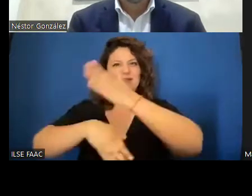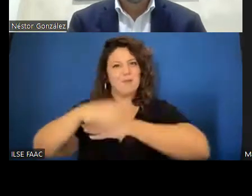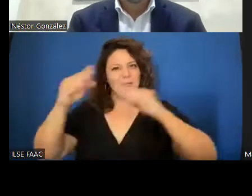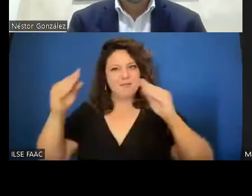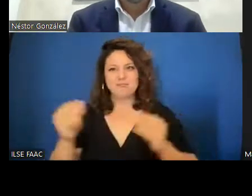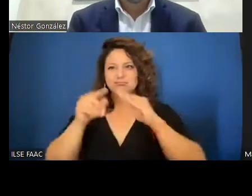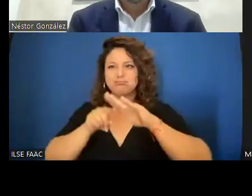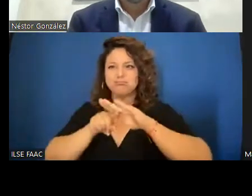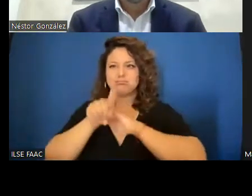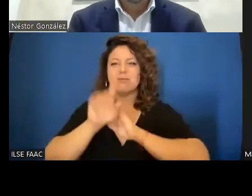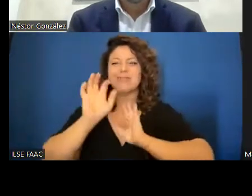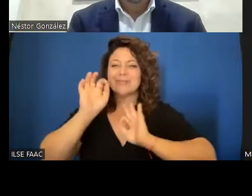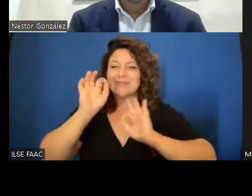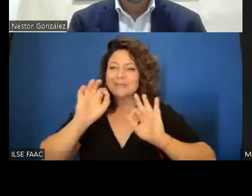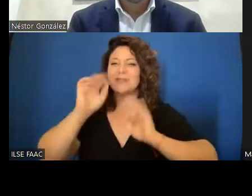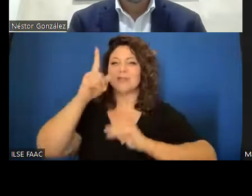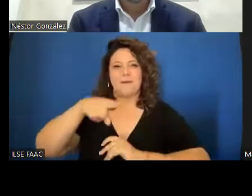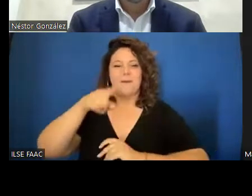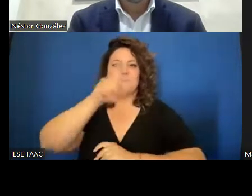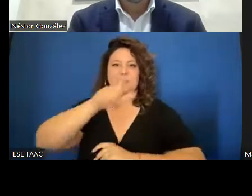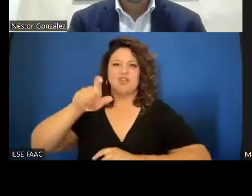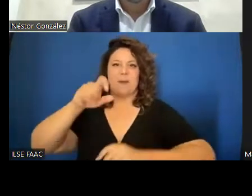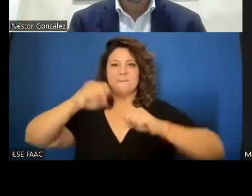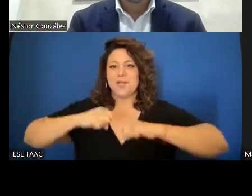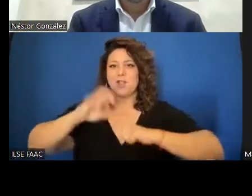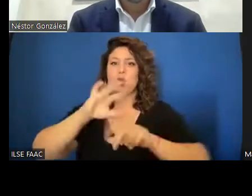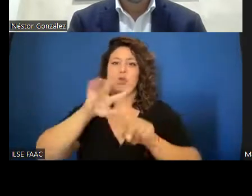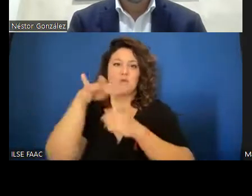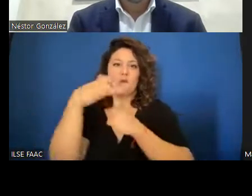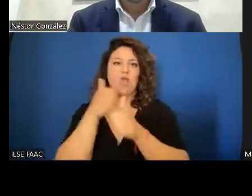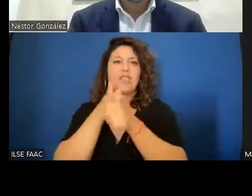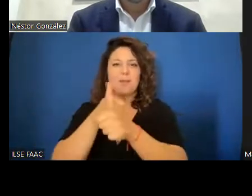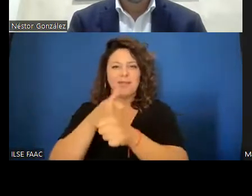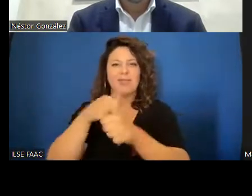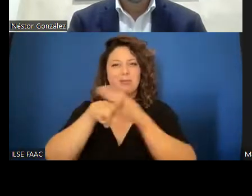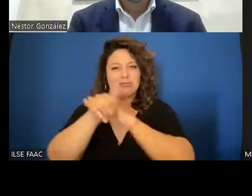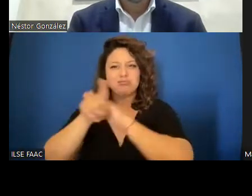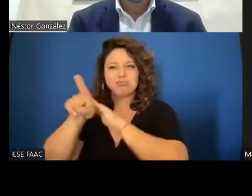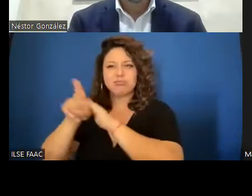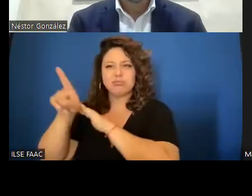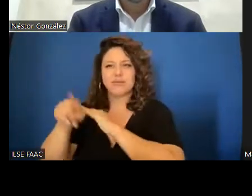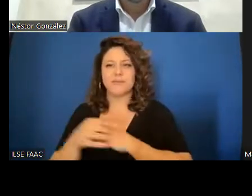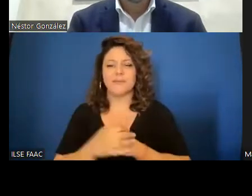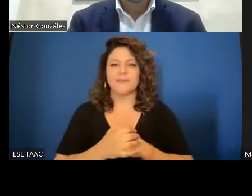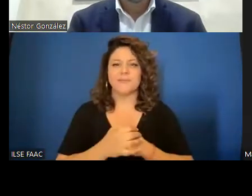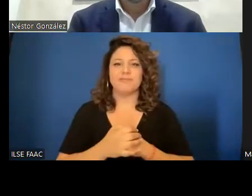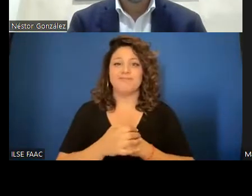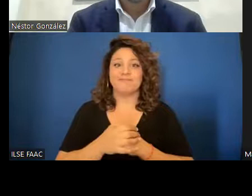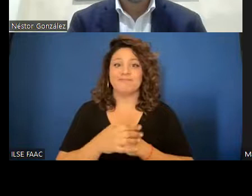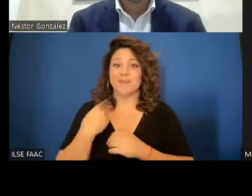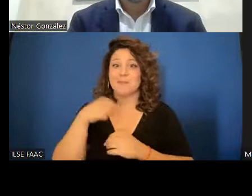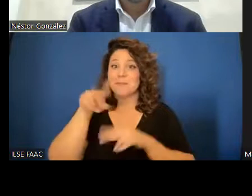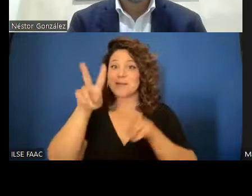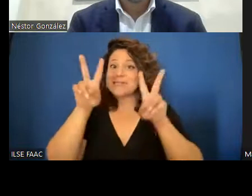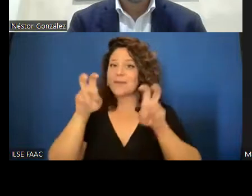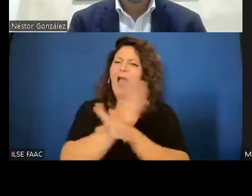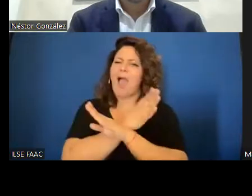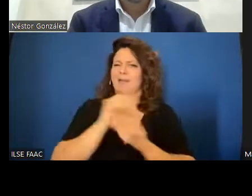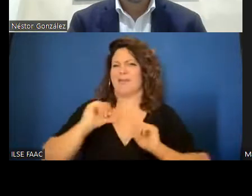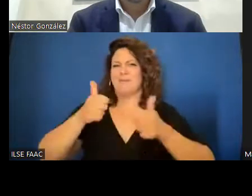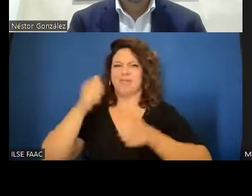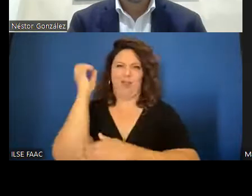las personas mayores y las personas en situación de dependencia. En esta línea, antes de empezar con la jornada de